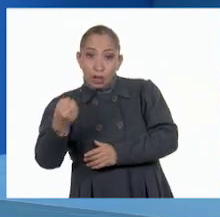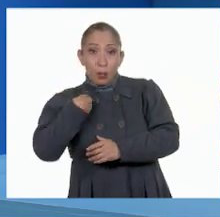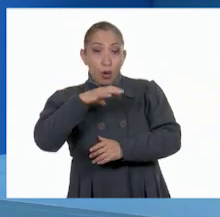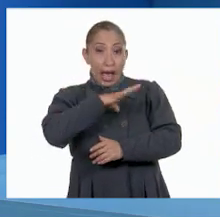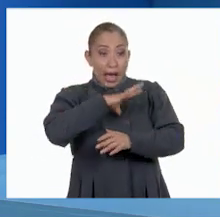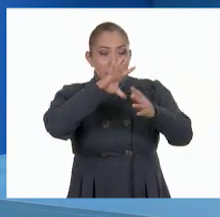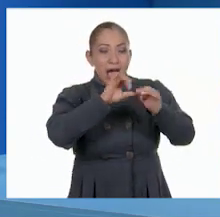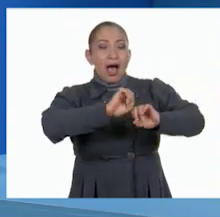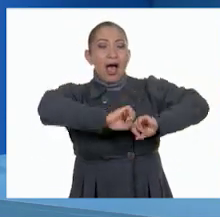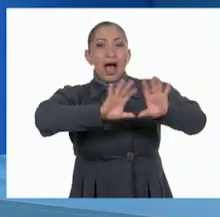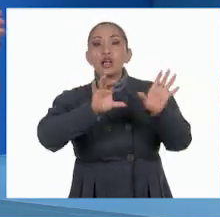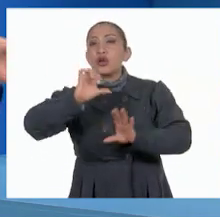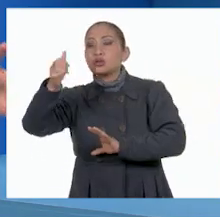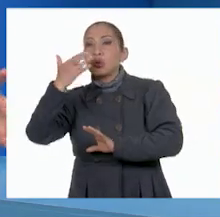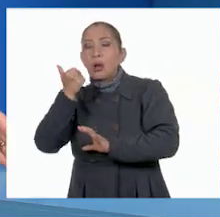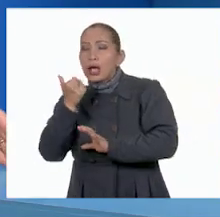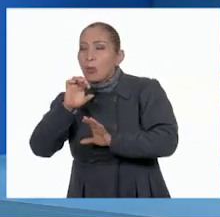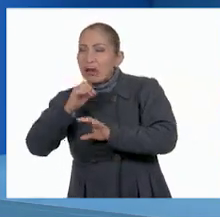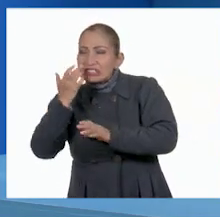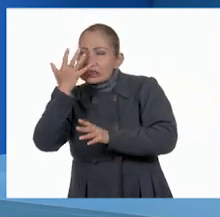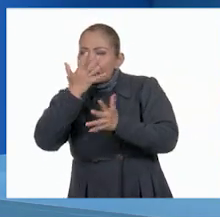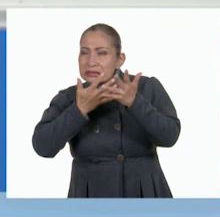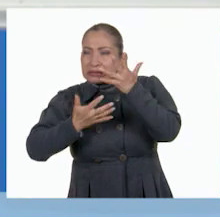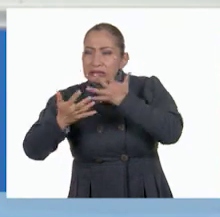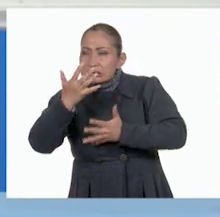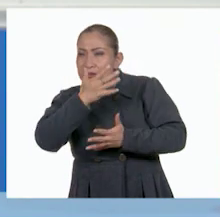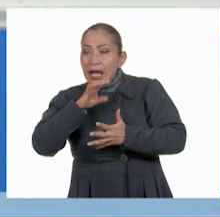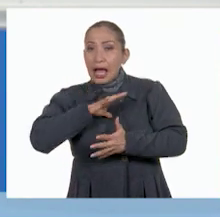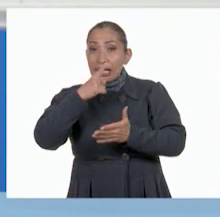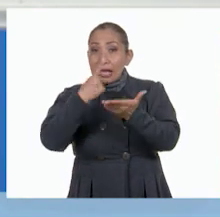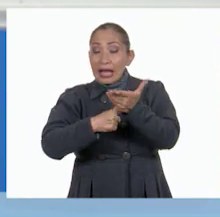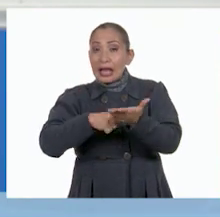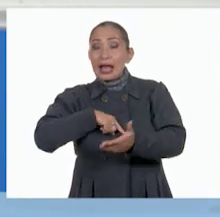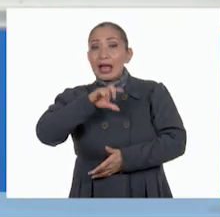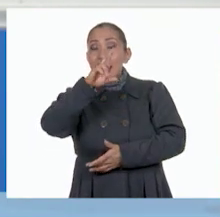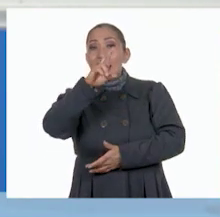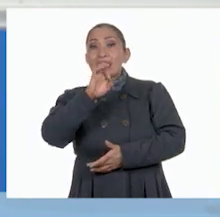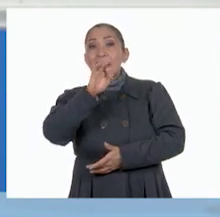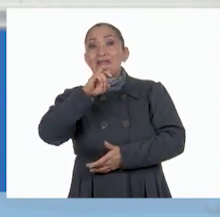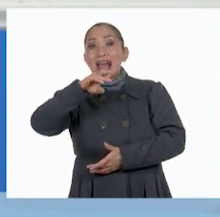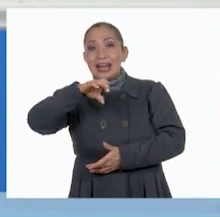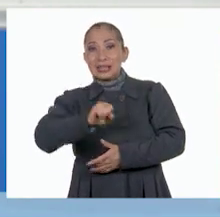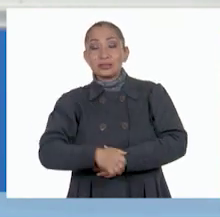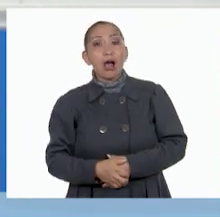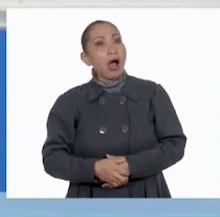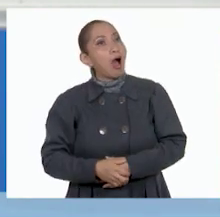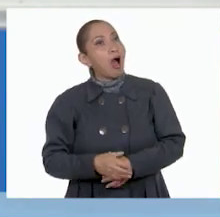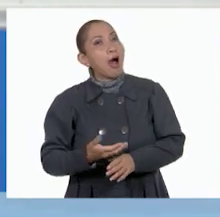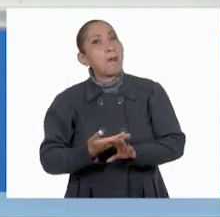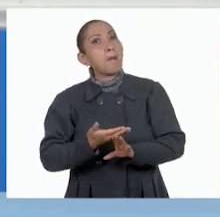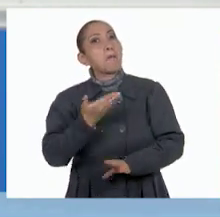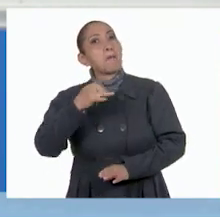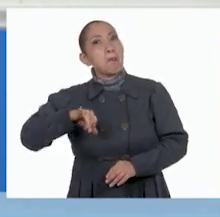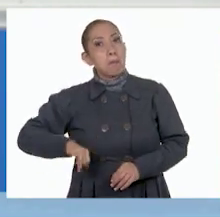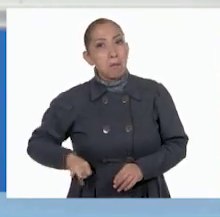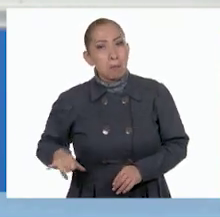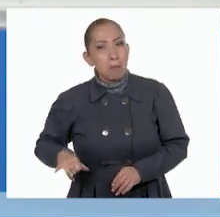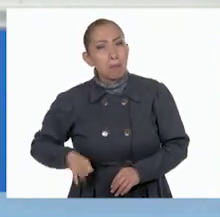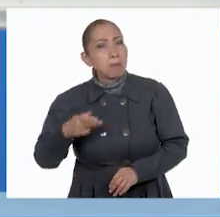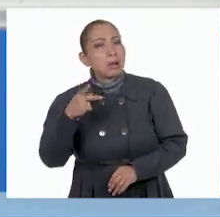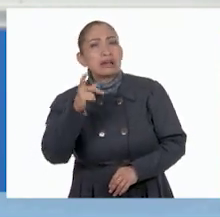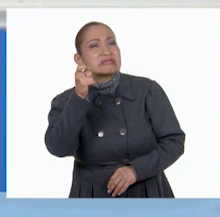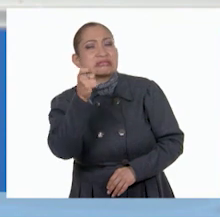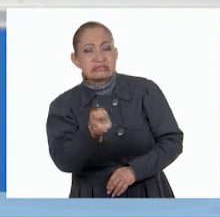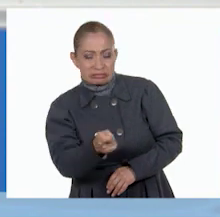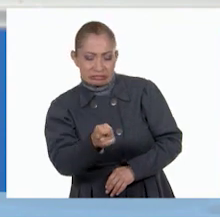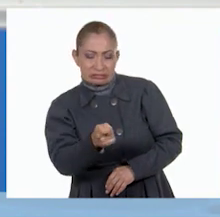y explícitos que contienen los refranes. ¡Ay, qué interesante! Pero, ¿qué